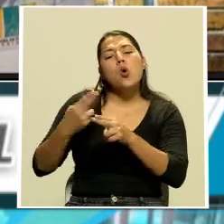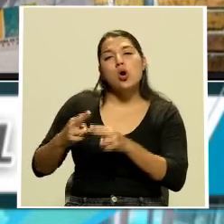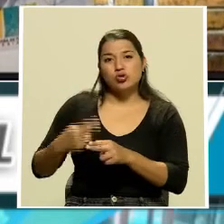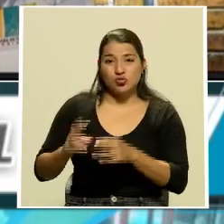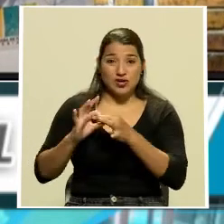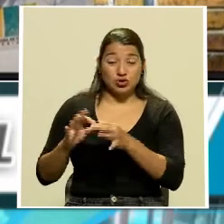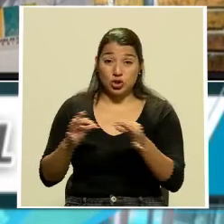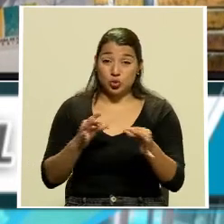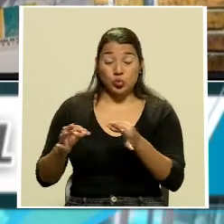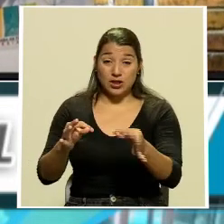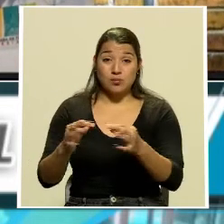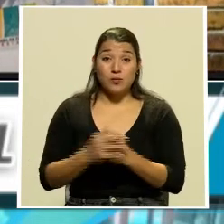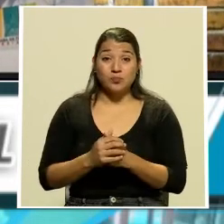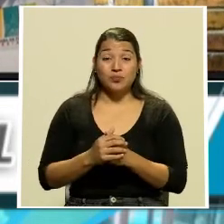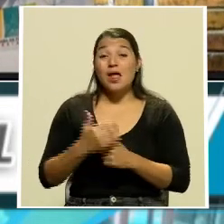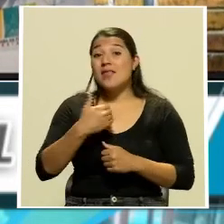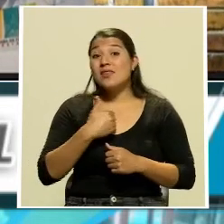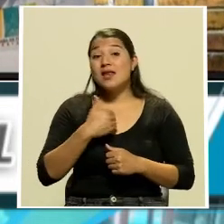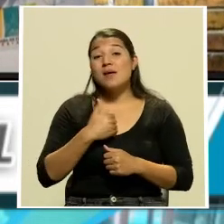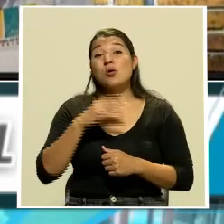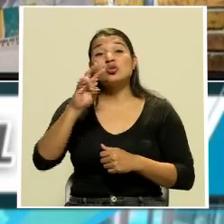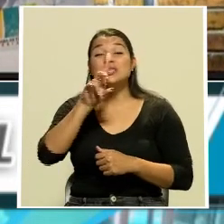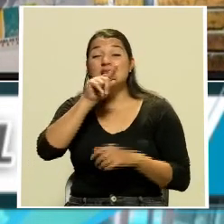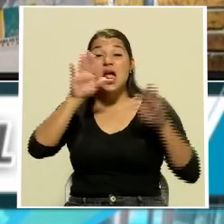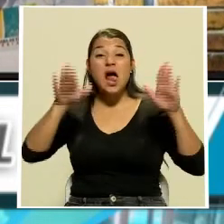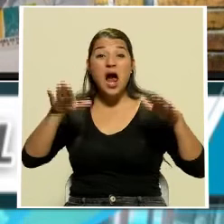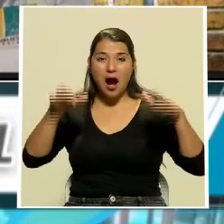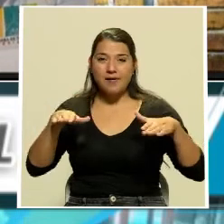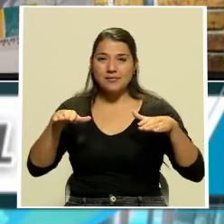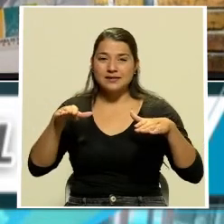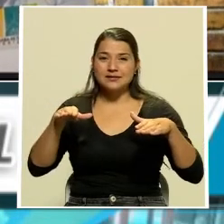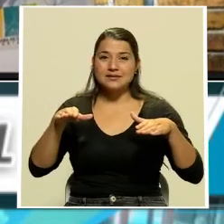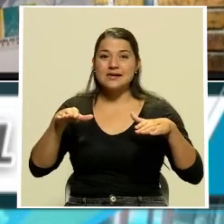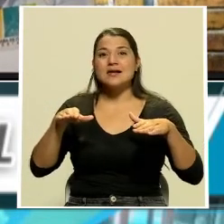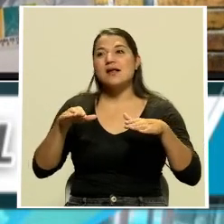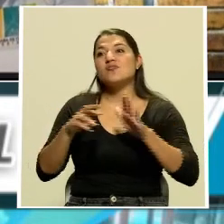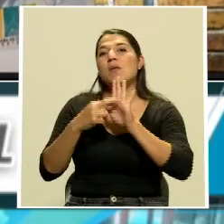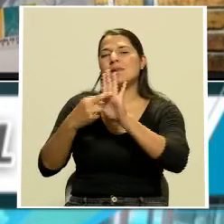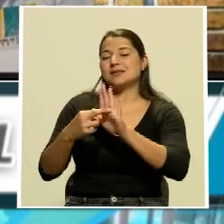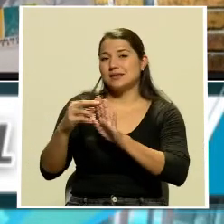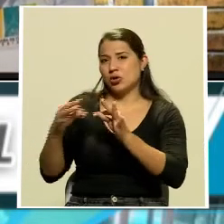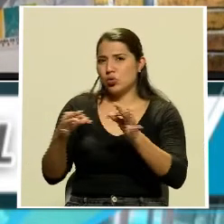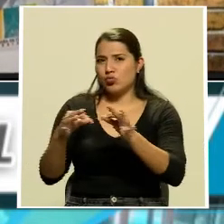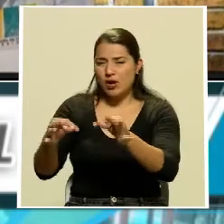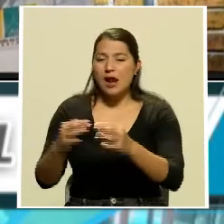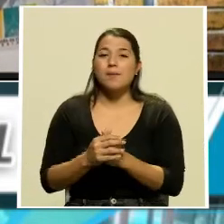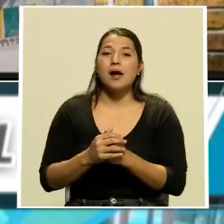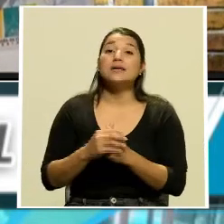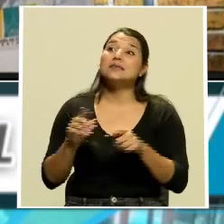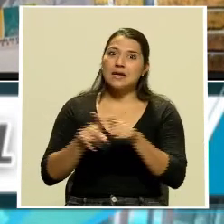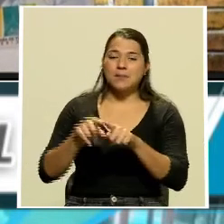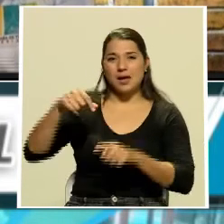aviturismo. Tenemos las siete aves emblemáticas de Turrialba. Claro. La Garza del Sol y entre esas el